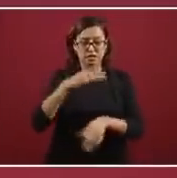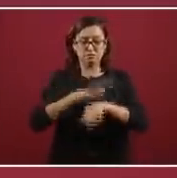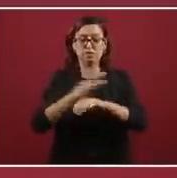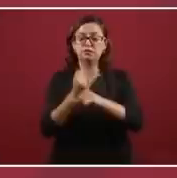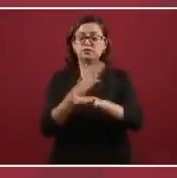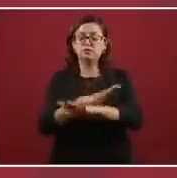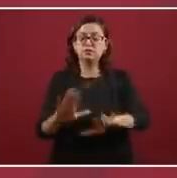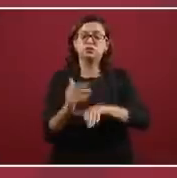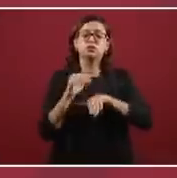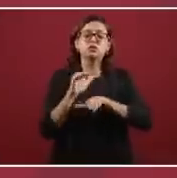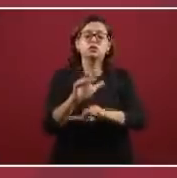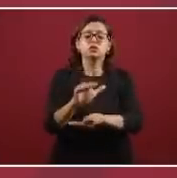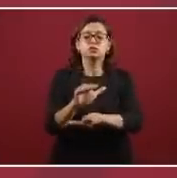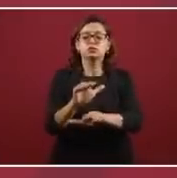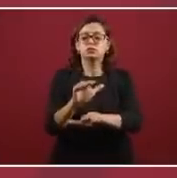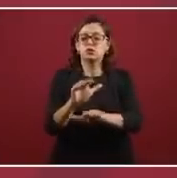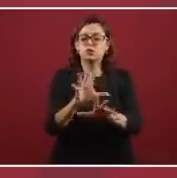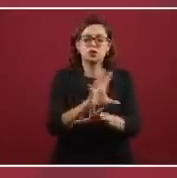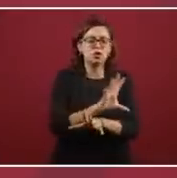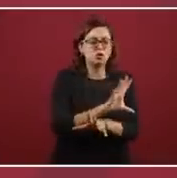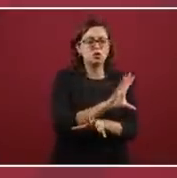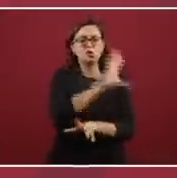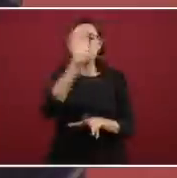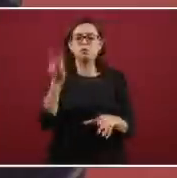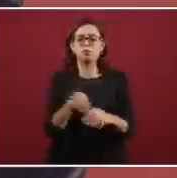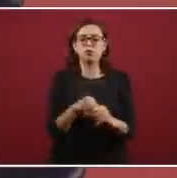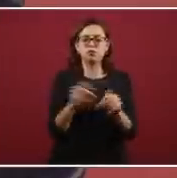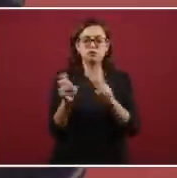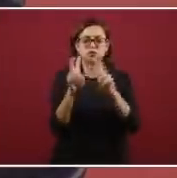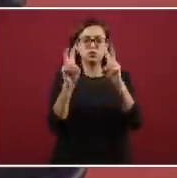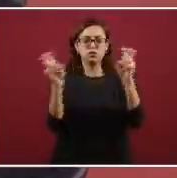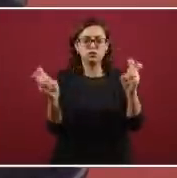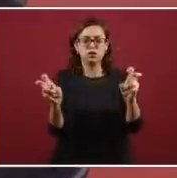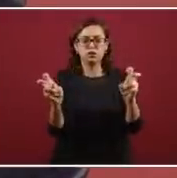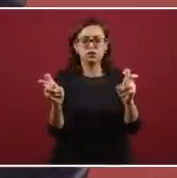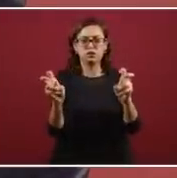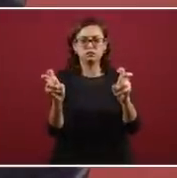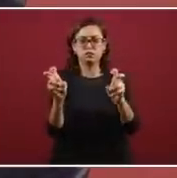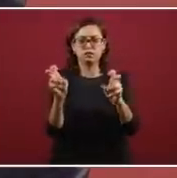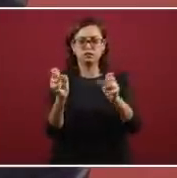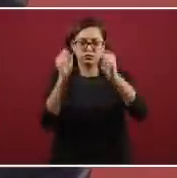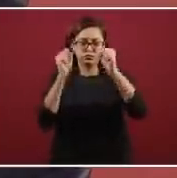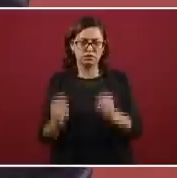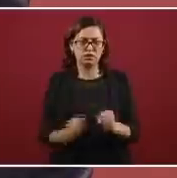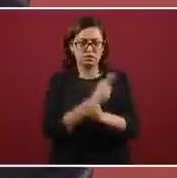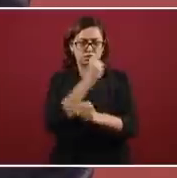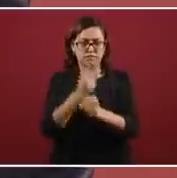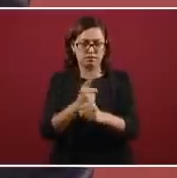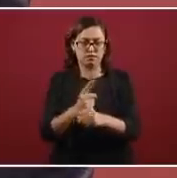sobre todo lo relacionado con la seguridad pública.